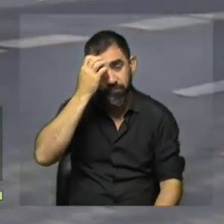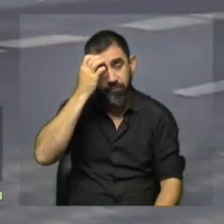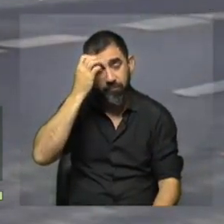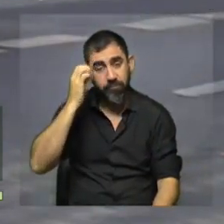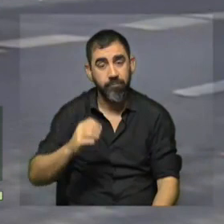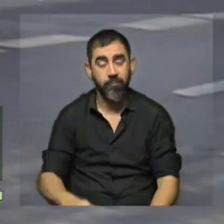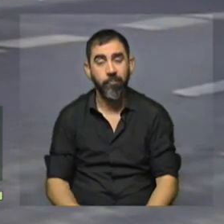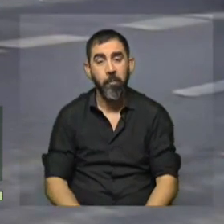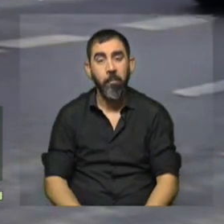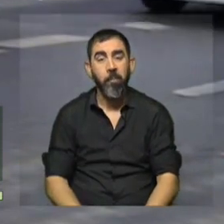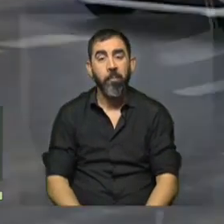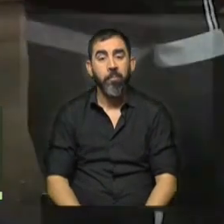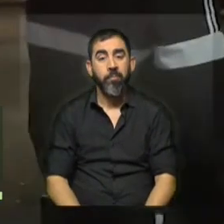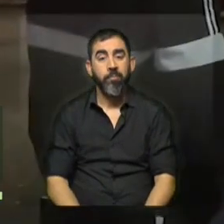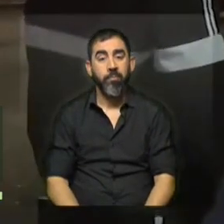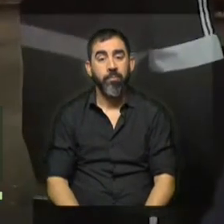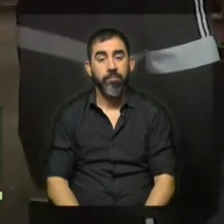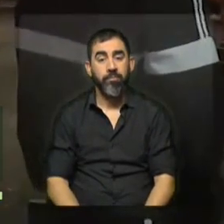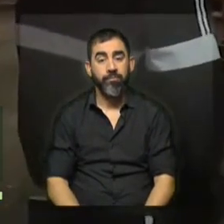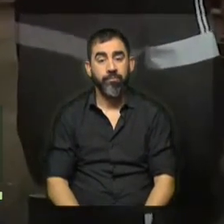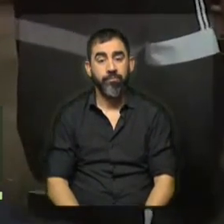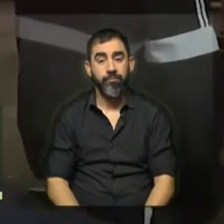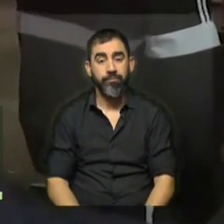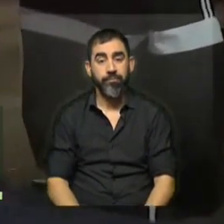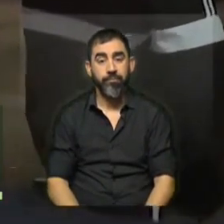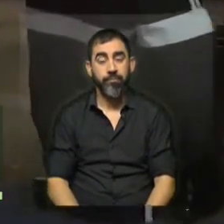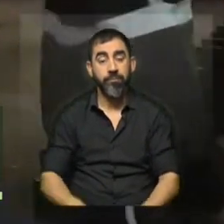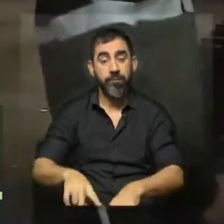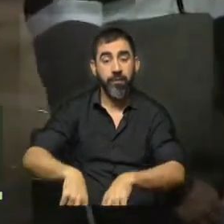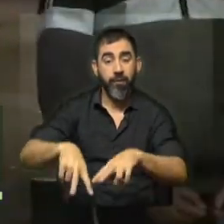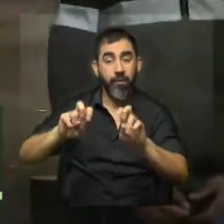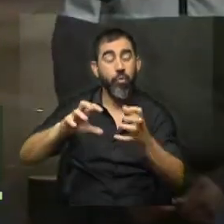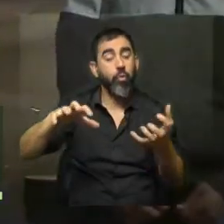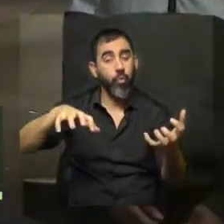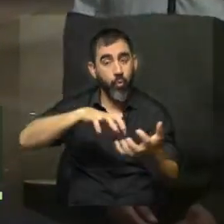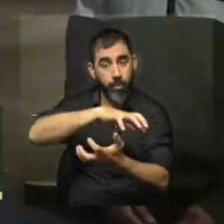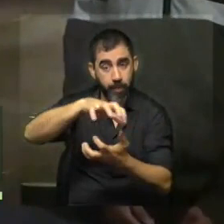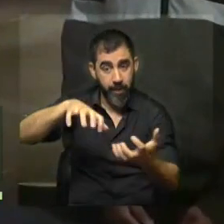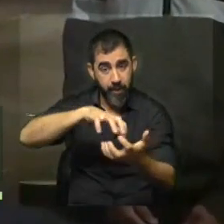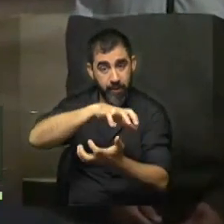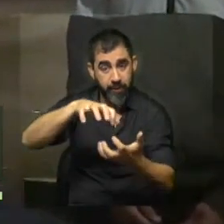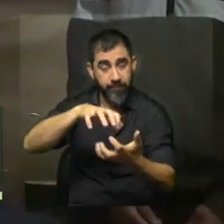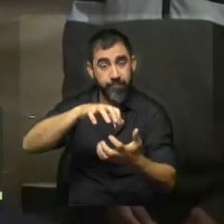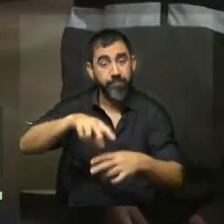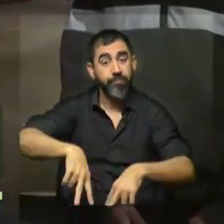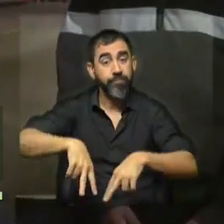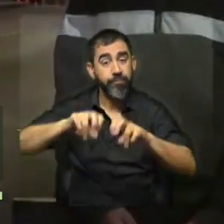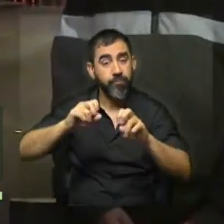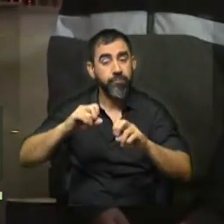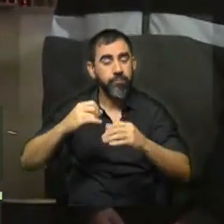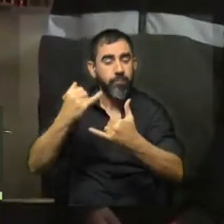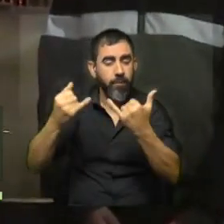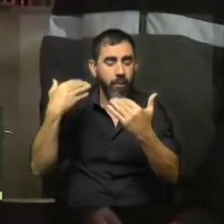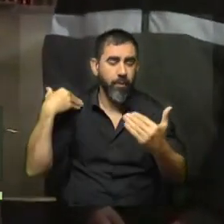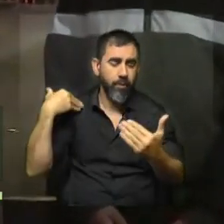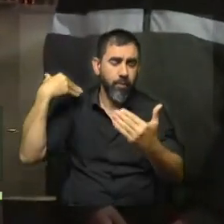participación en esta organización. Sí, le puedo decir que es una investigación muy compleja, que es una investigación de larga data, que